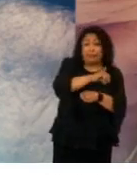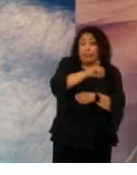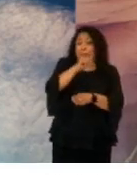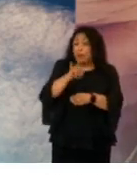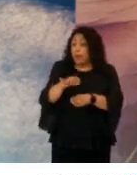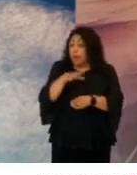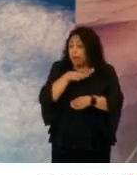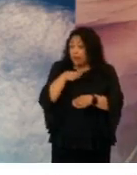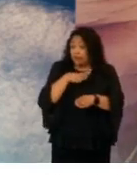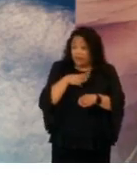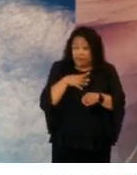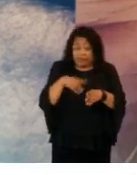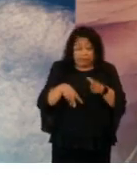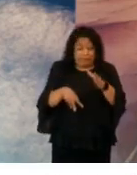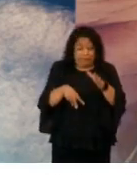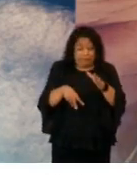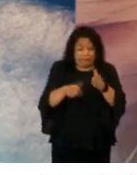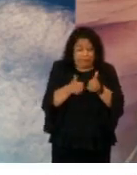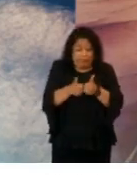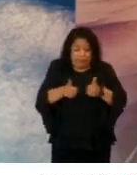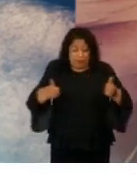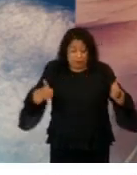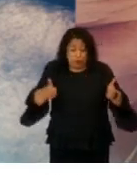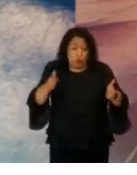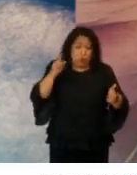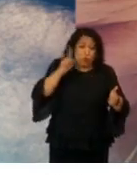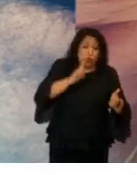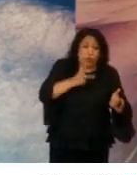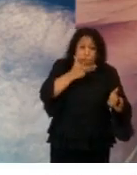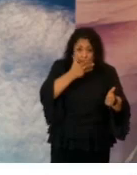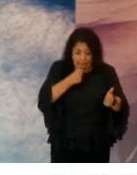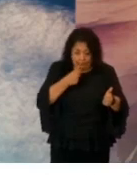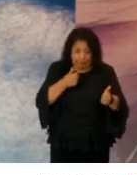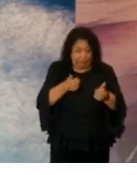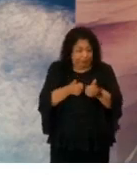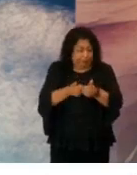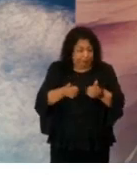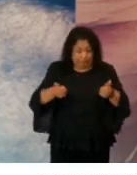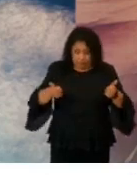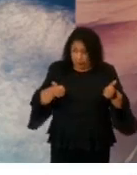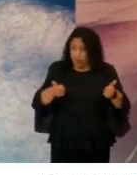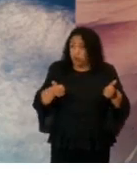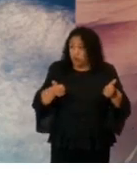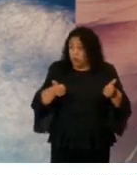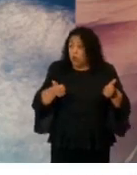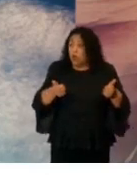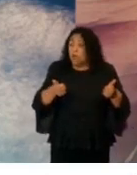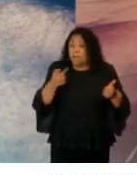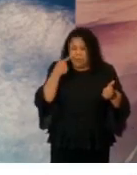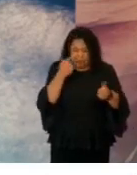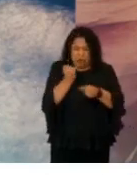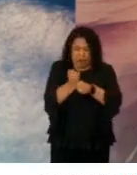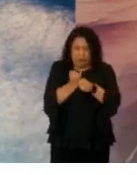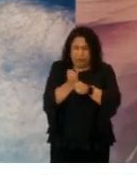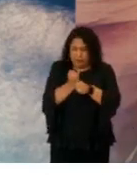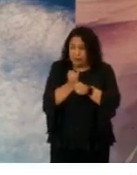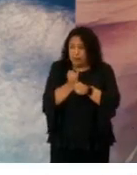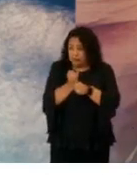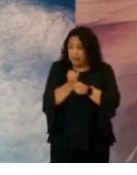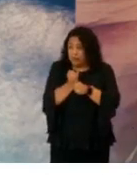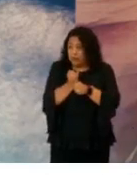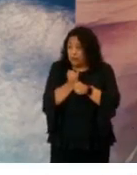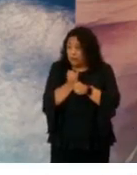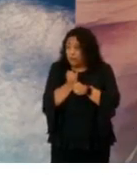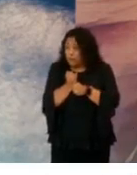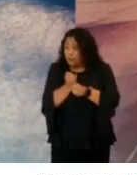un espacio tan grande entre chicos y chicas. Es decir, un poco lo que trataba de mostrar el estudio, esto sin